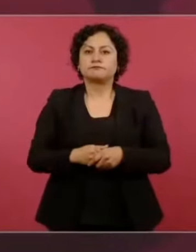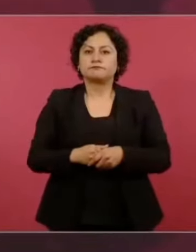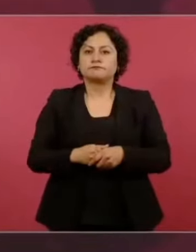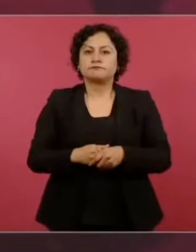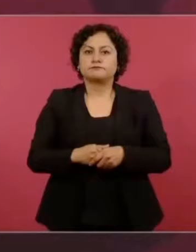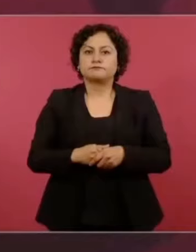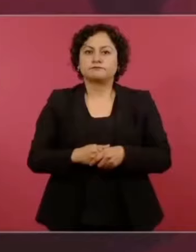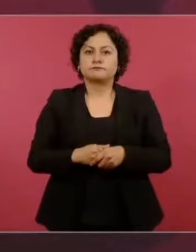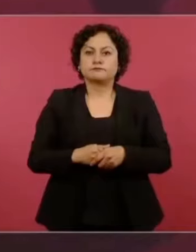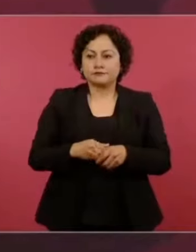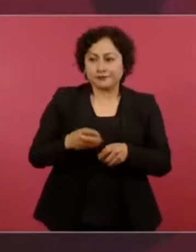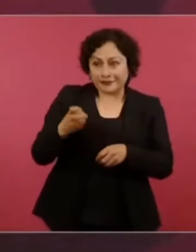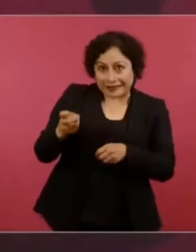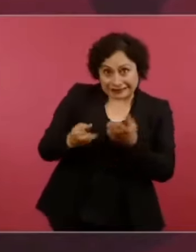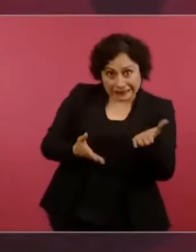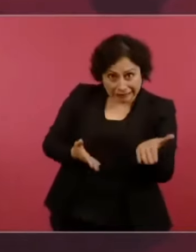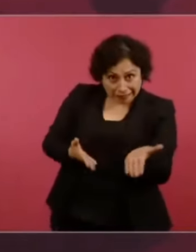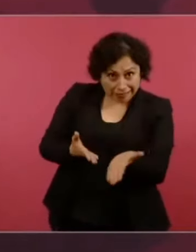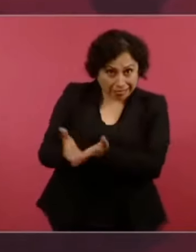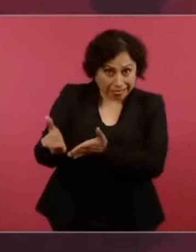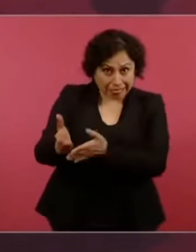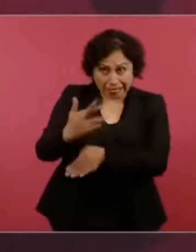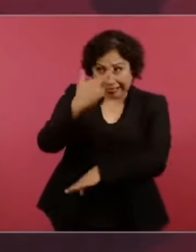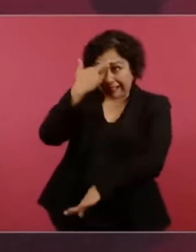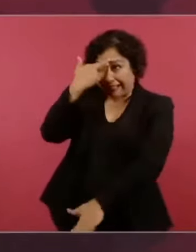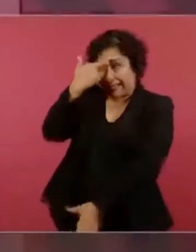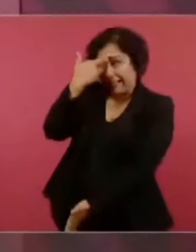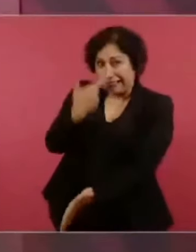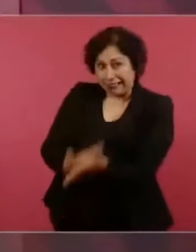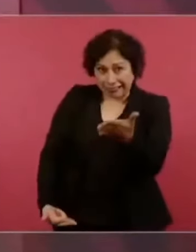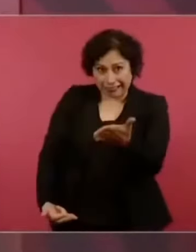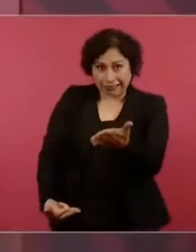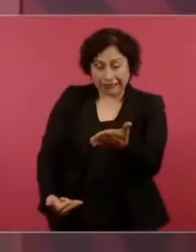intromisión, el asalto, la invasión